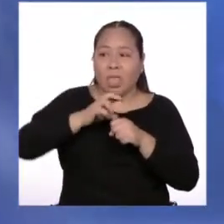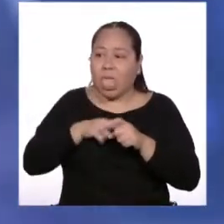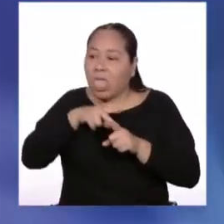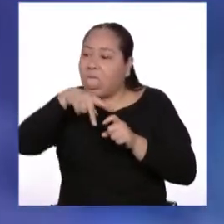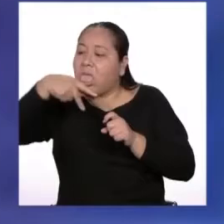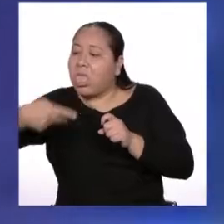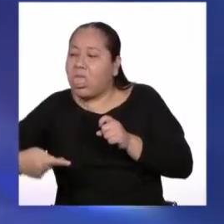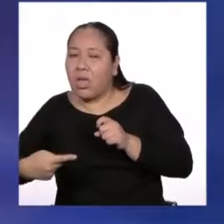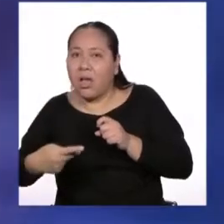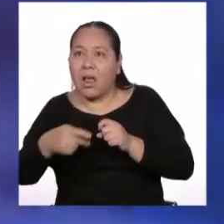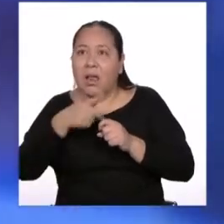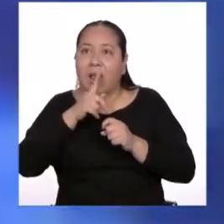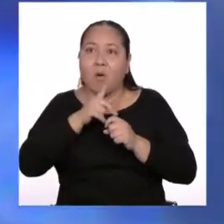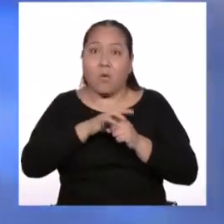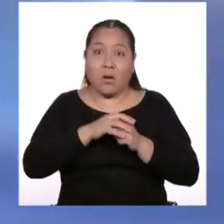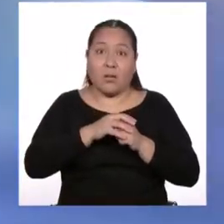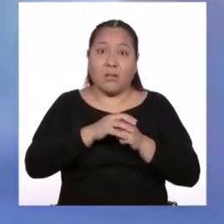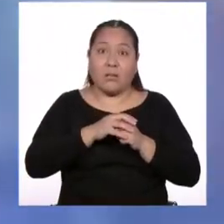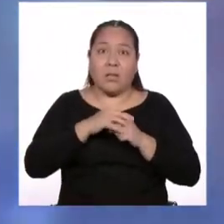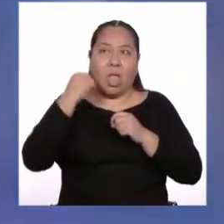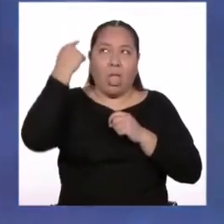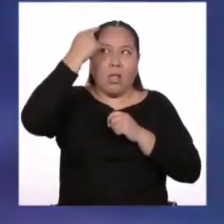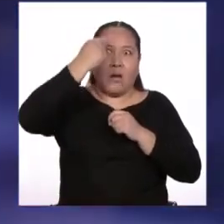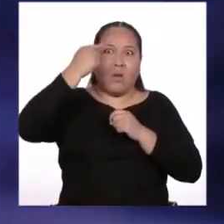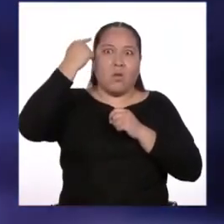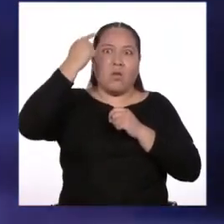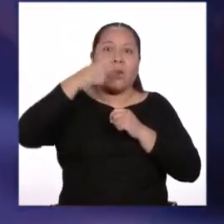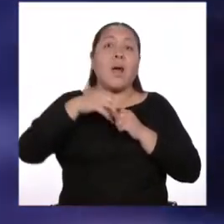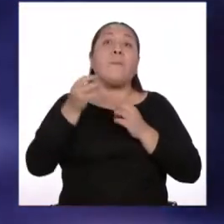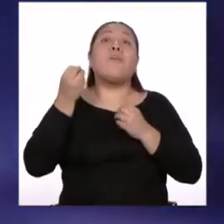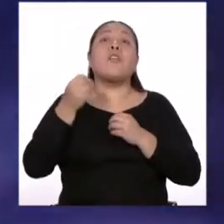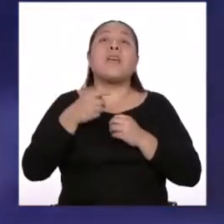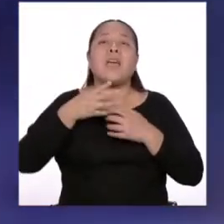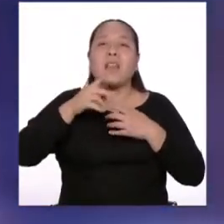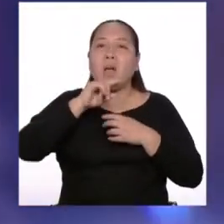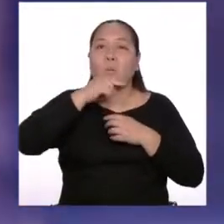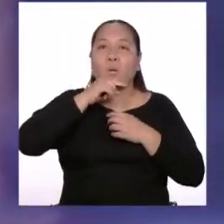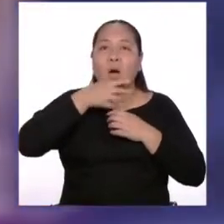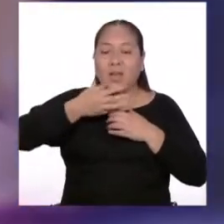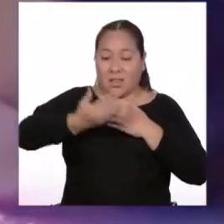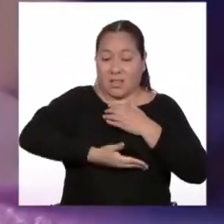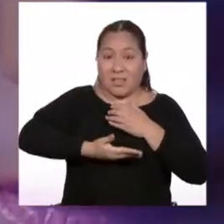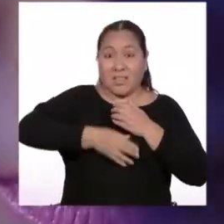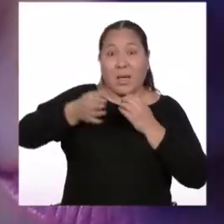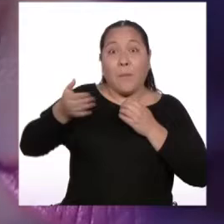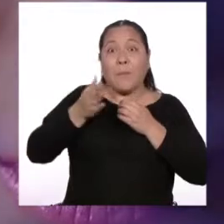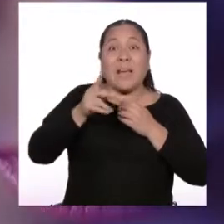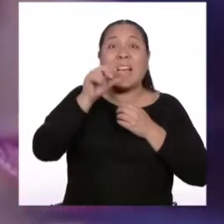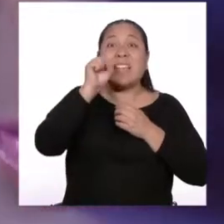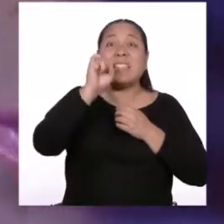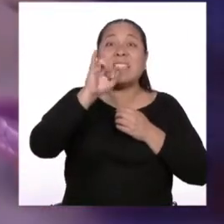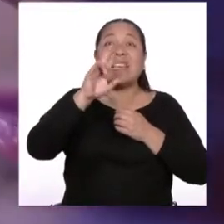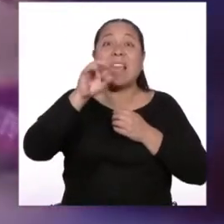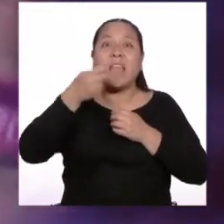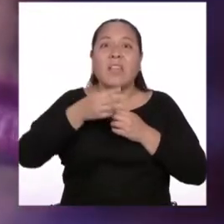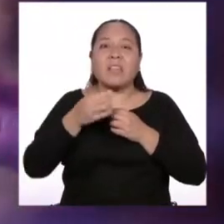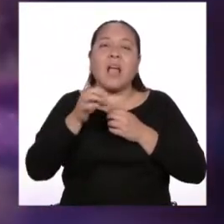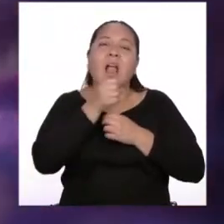arrojarse al agua, víctima de la locura. A mí lo de la sirena siempre me ha llamado la atención porque me ha parecido